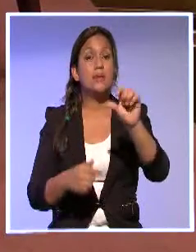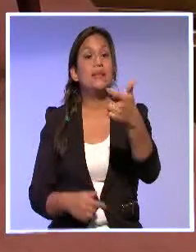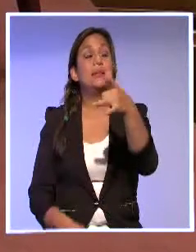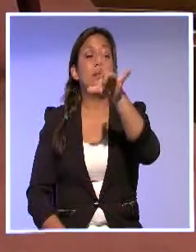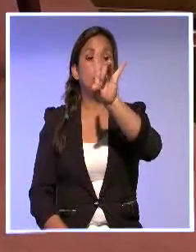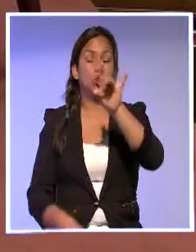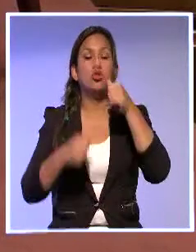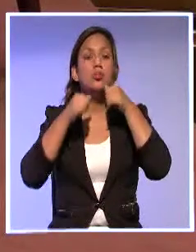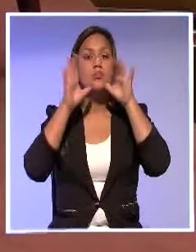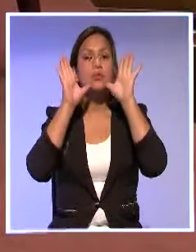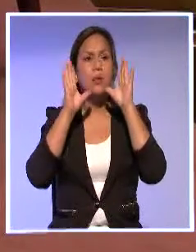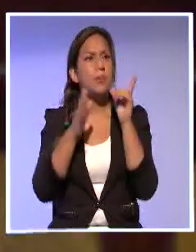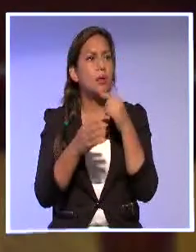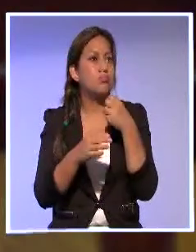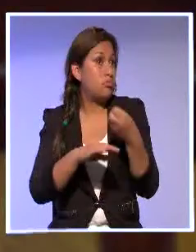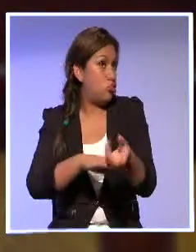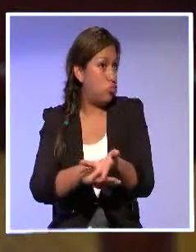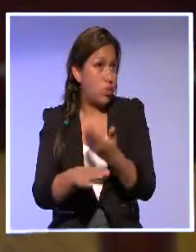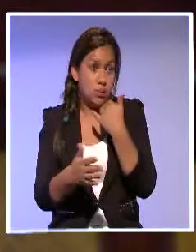puntualmente